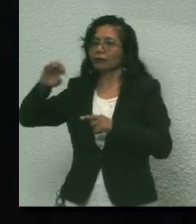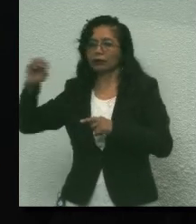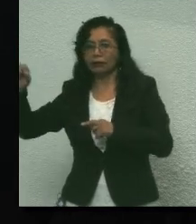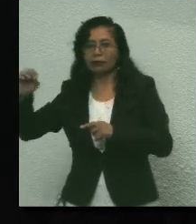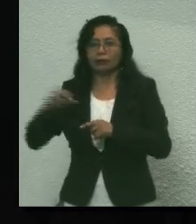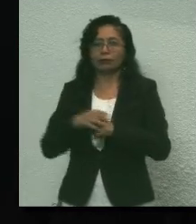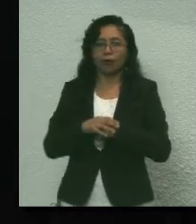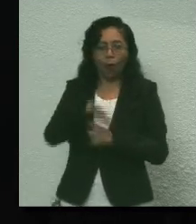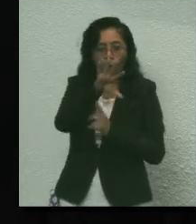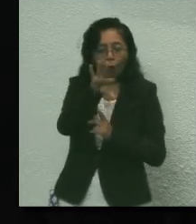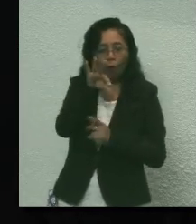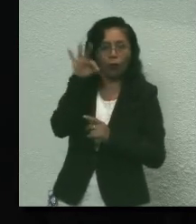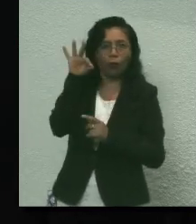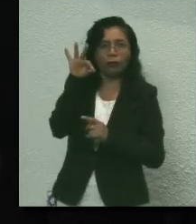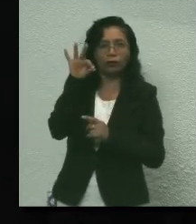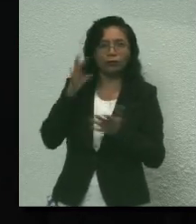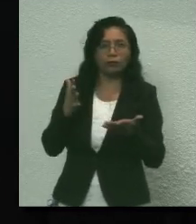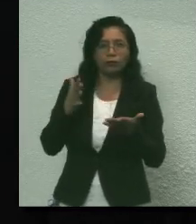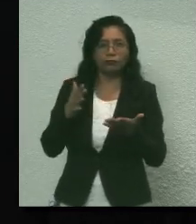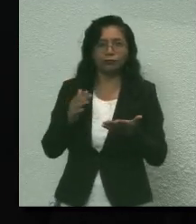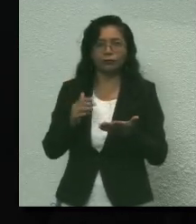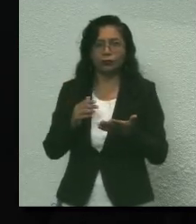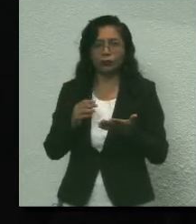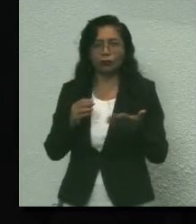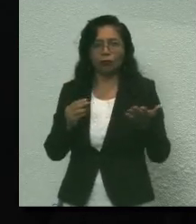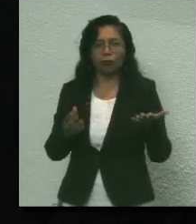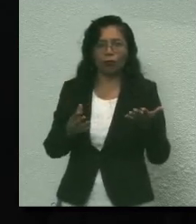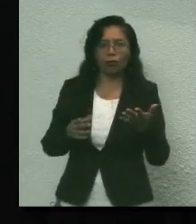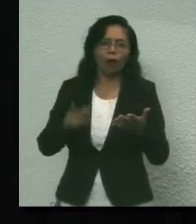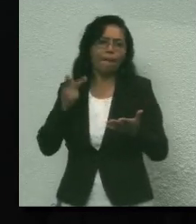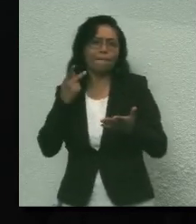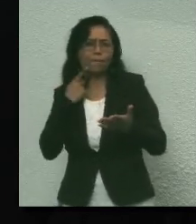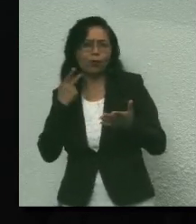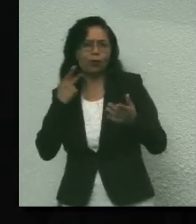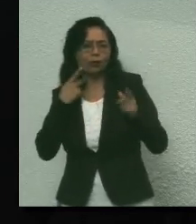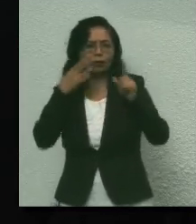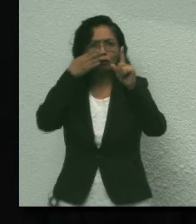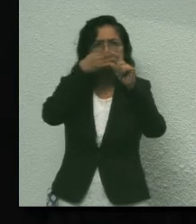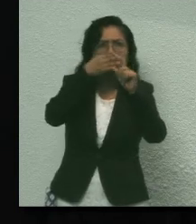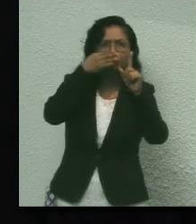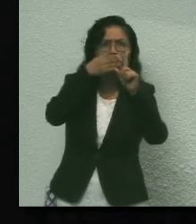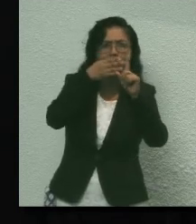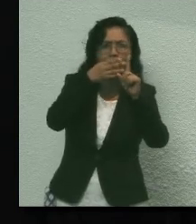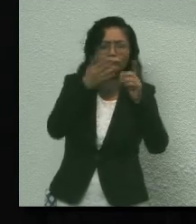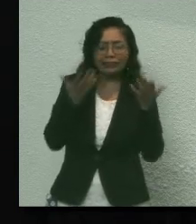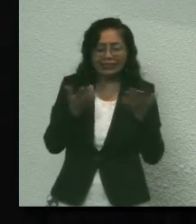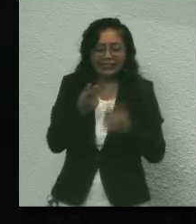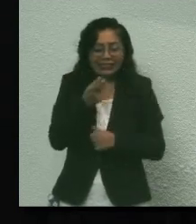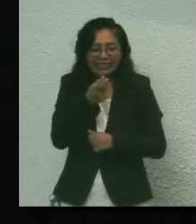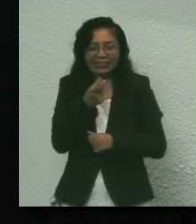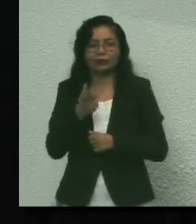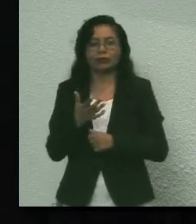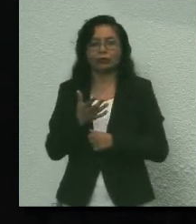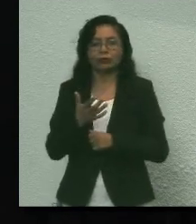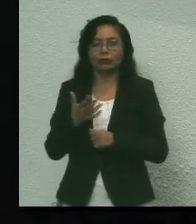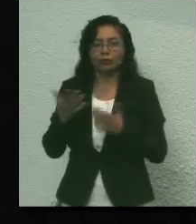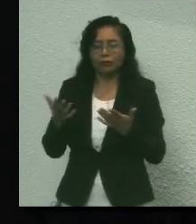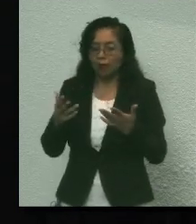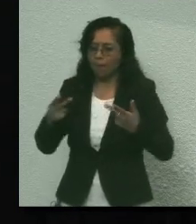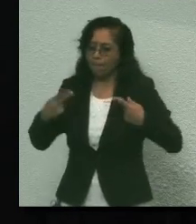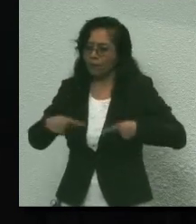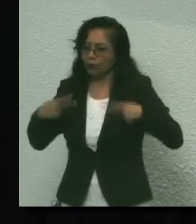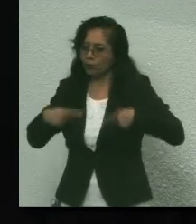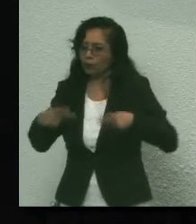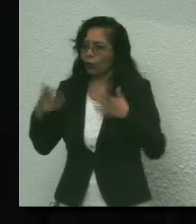Prefirió, asumiendo compromisos políticos y económicos que han puesto en manos de